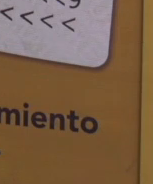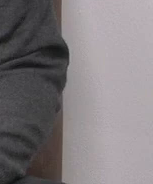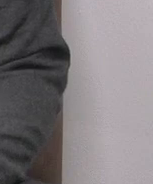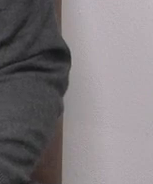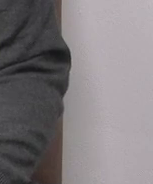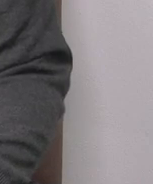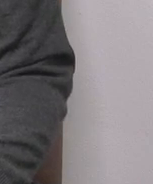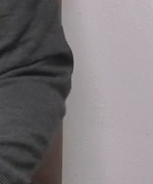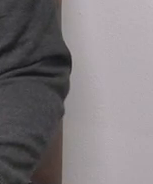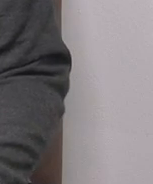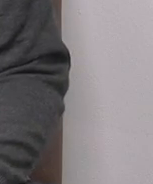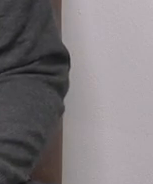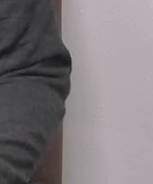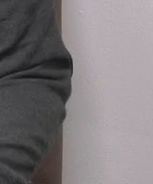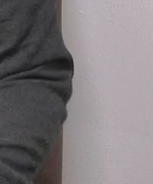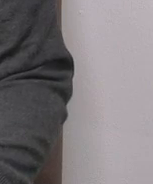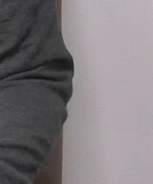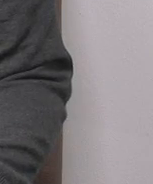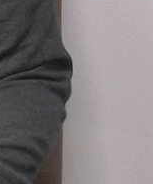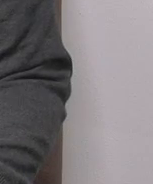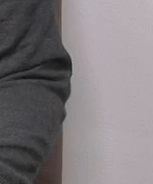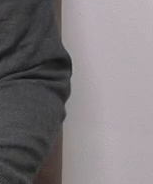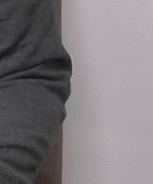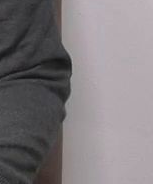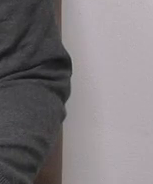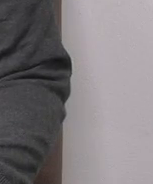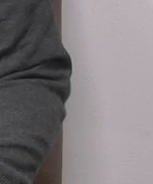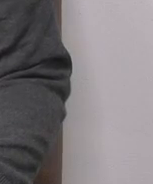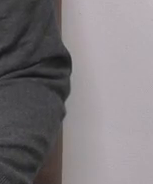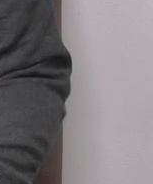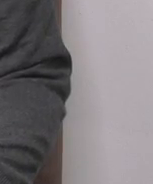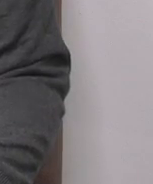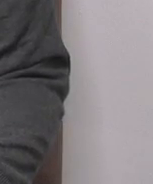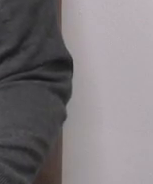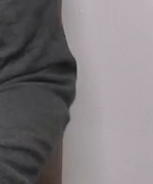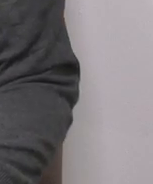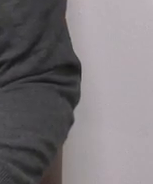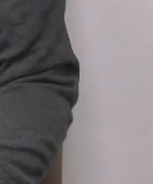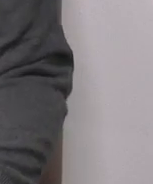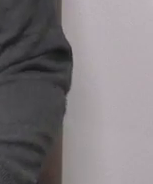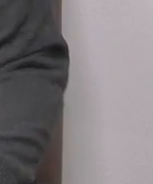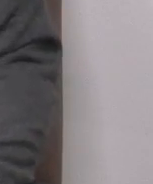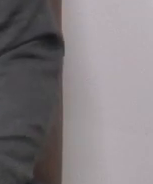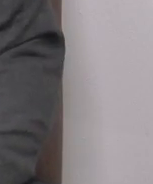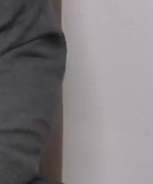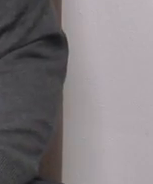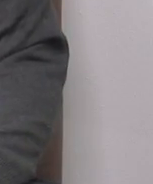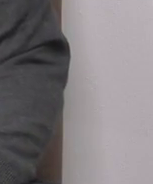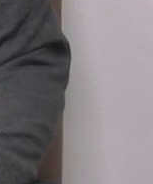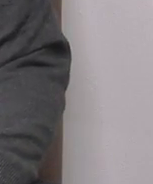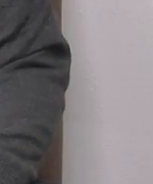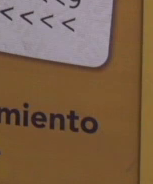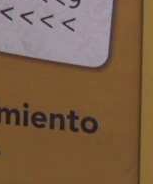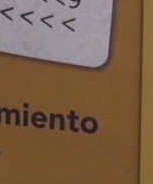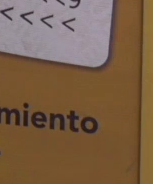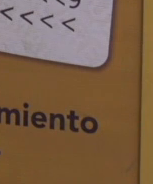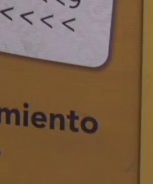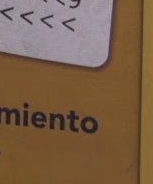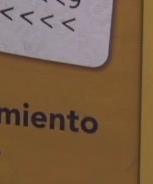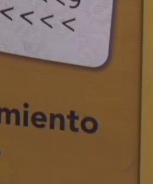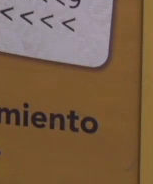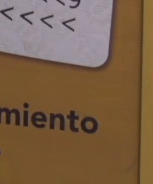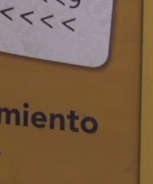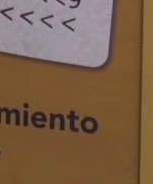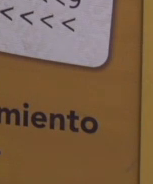licenciado que empezamos con una pregunta que puede parecer obvia pero por qué es importante inscribir un acento es